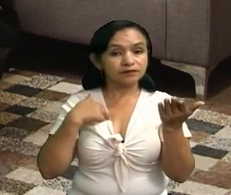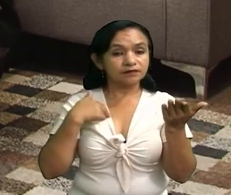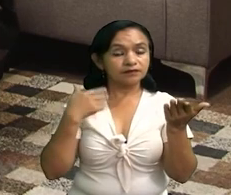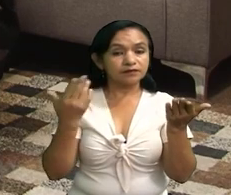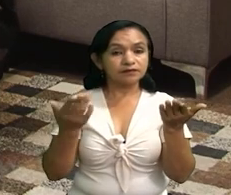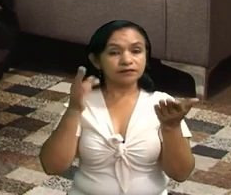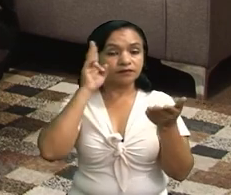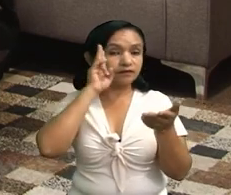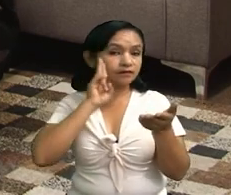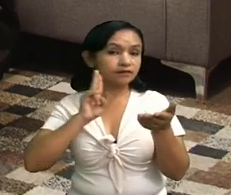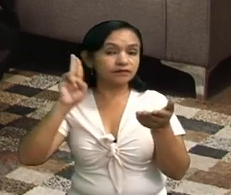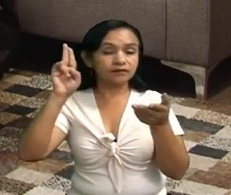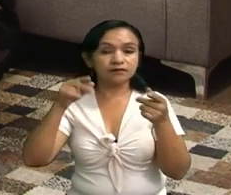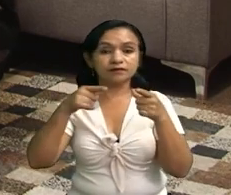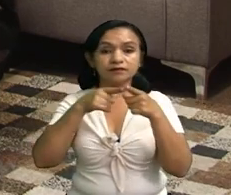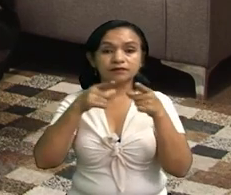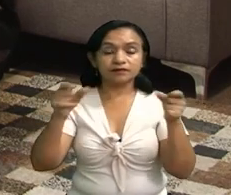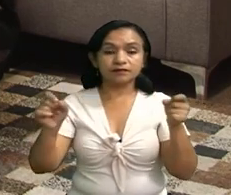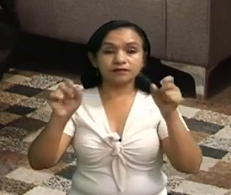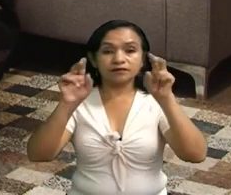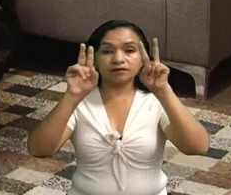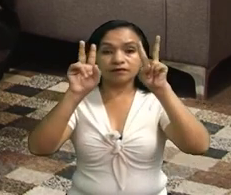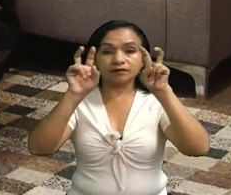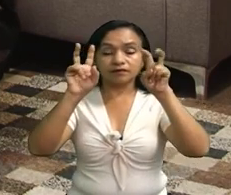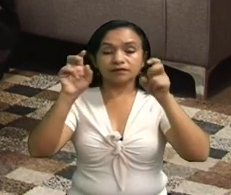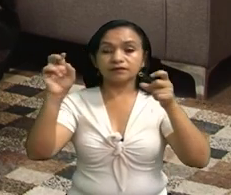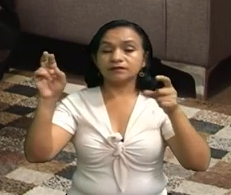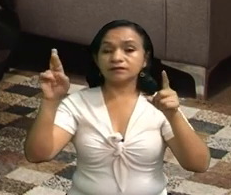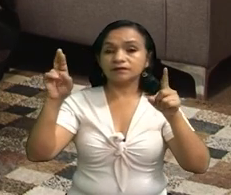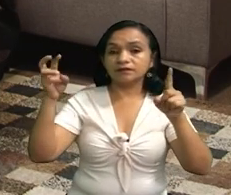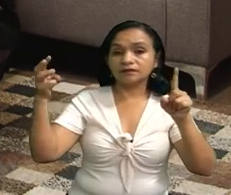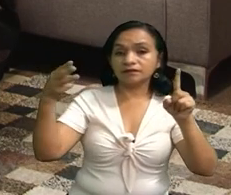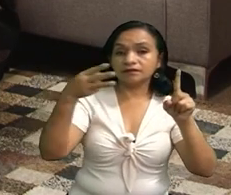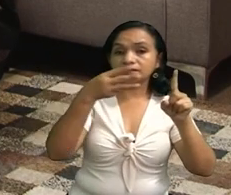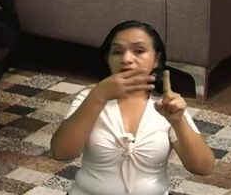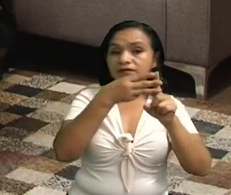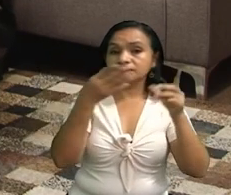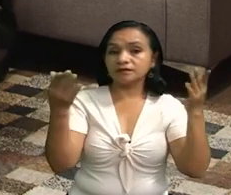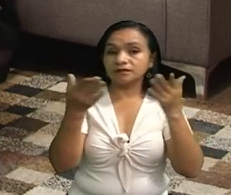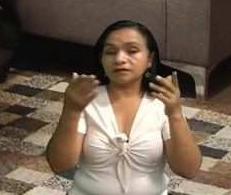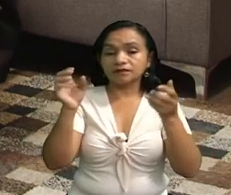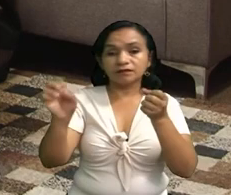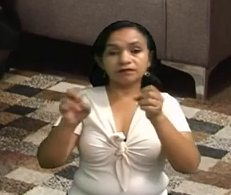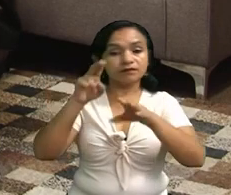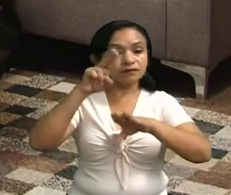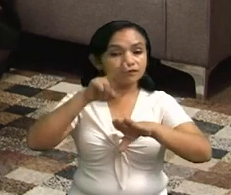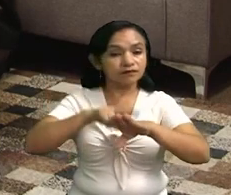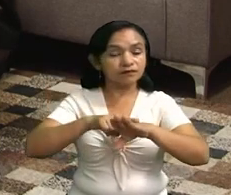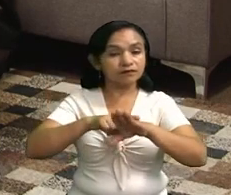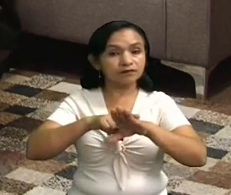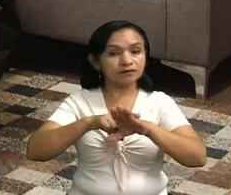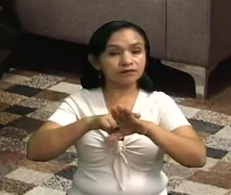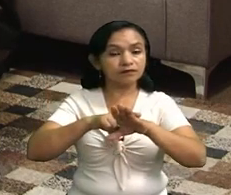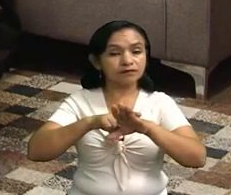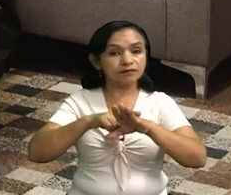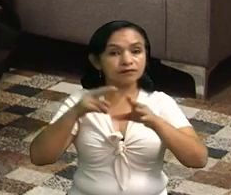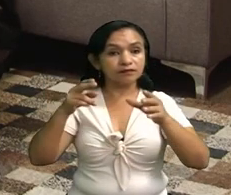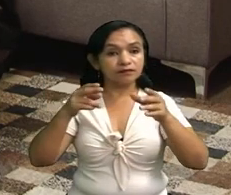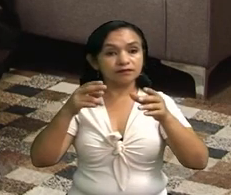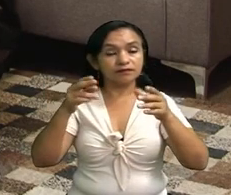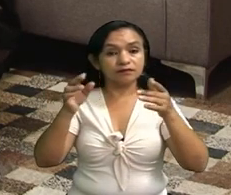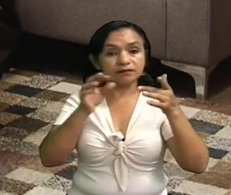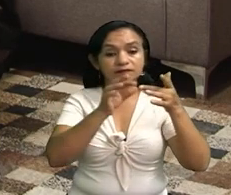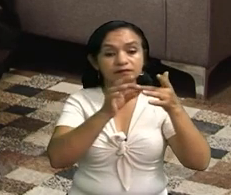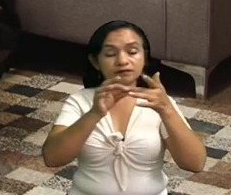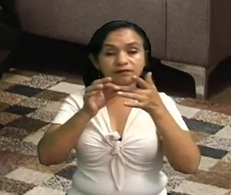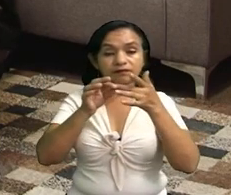caso, la UNAM Managua en el ámbito de la región, pero también en el ámbito nacional como campus? Creo que va a ser un campus modelo,